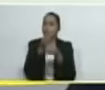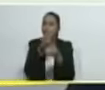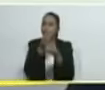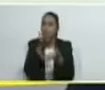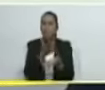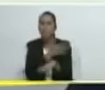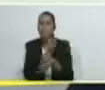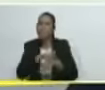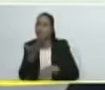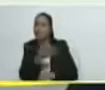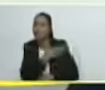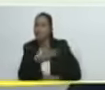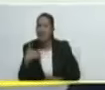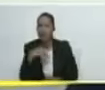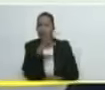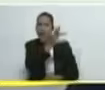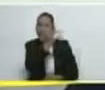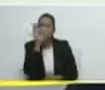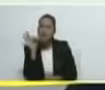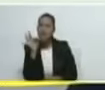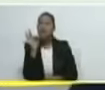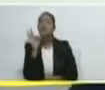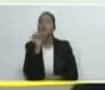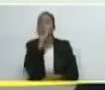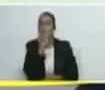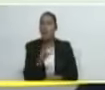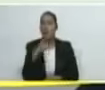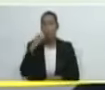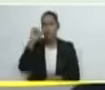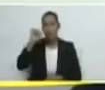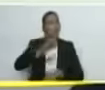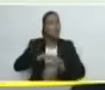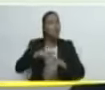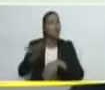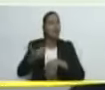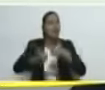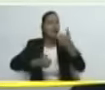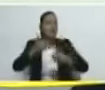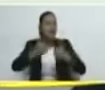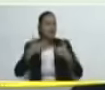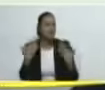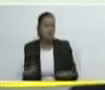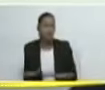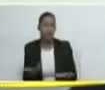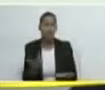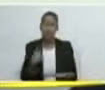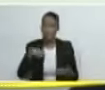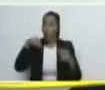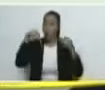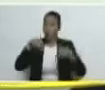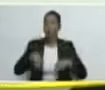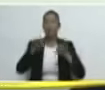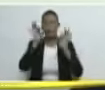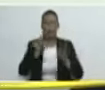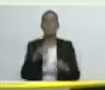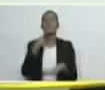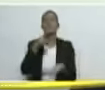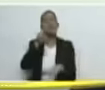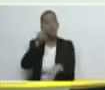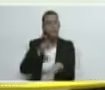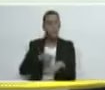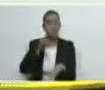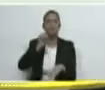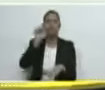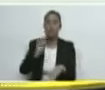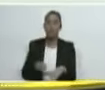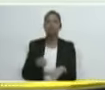el hermano presidente Nicolás Maduro debía ser nuestro candidato. Hoy estamos aquí refrendando y haciendo honor a lo que